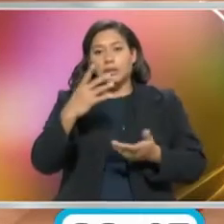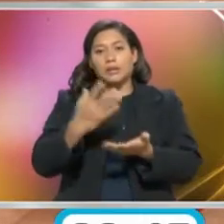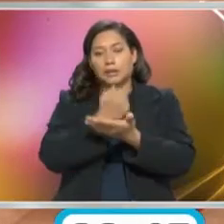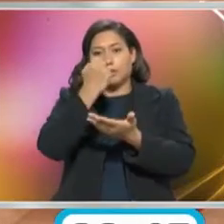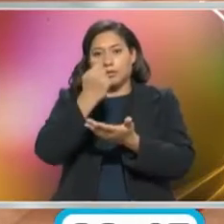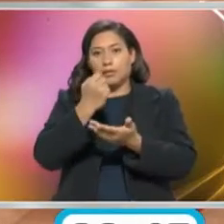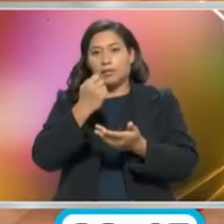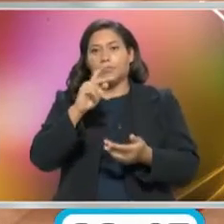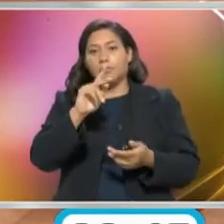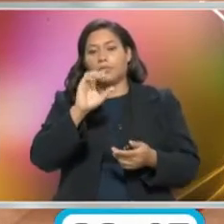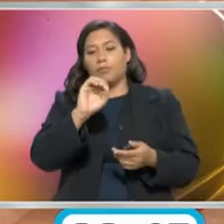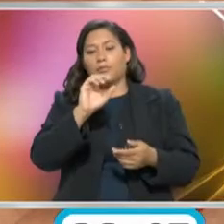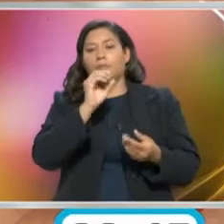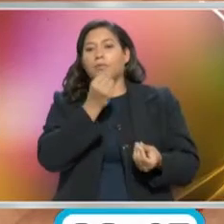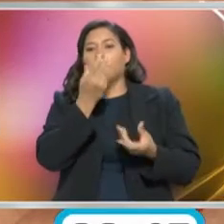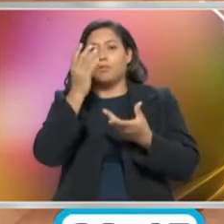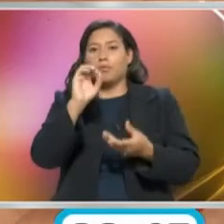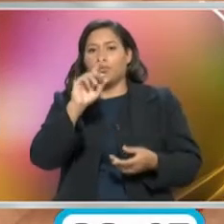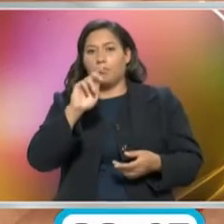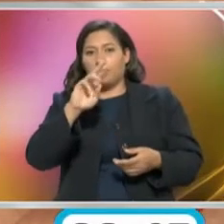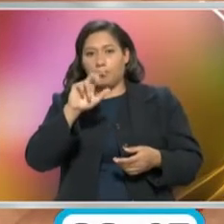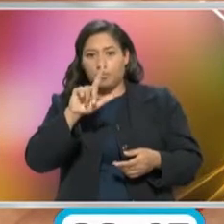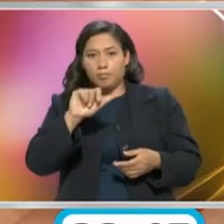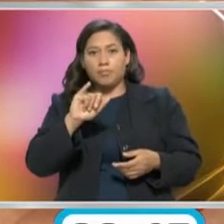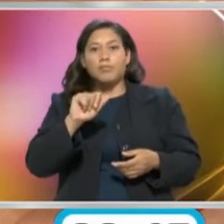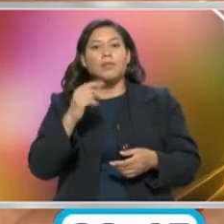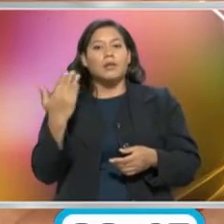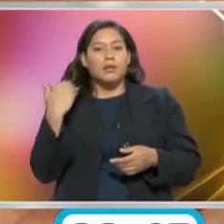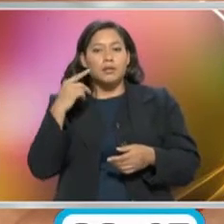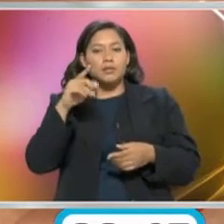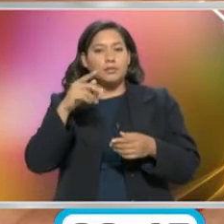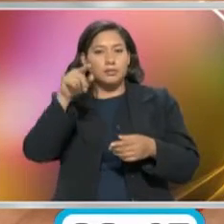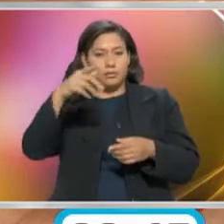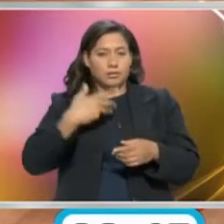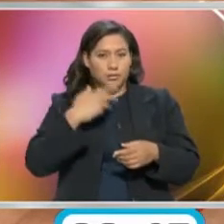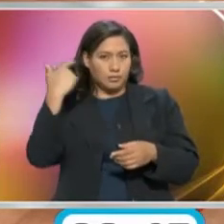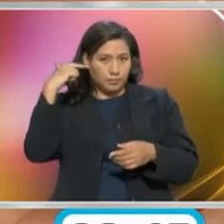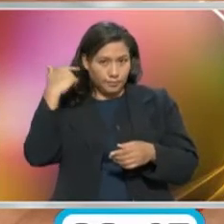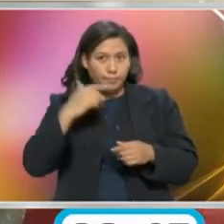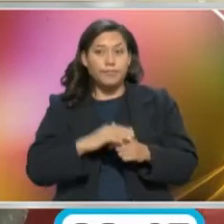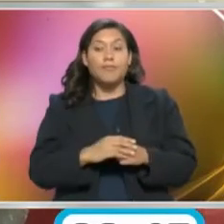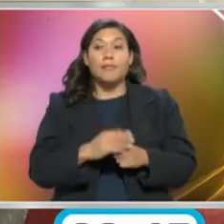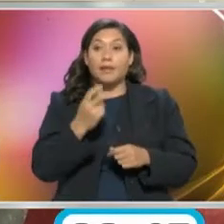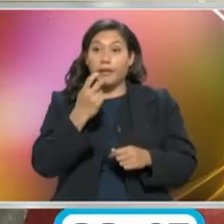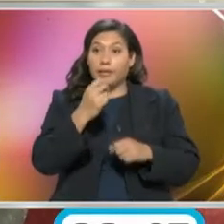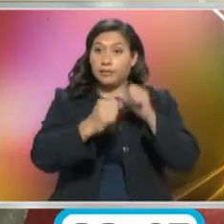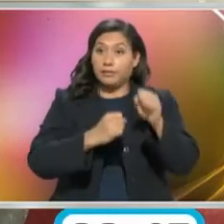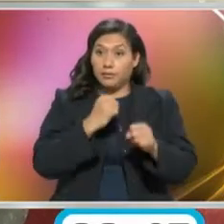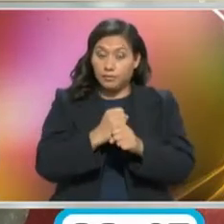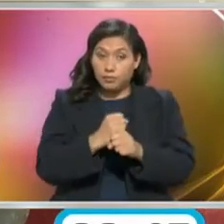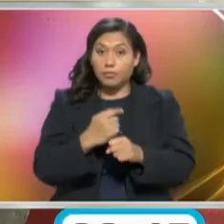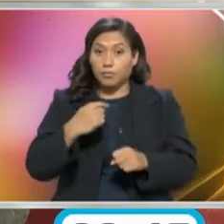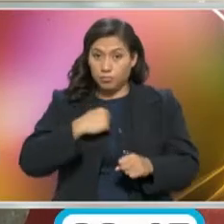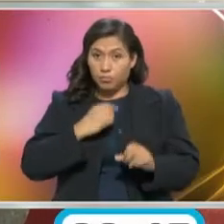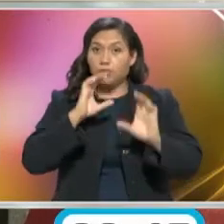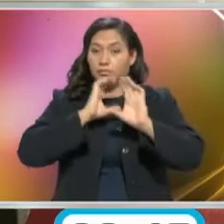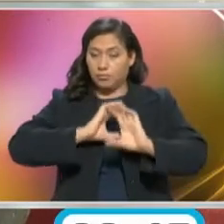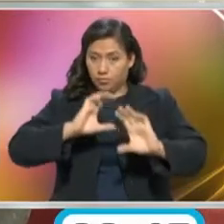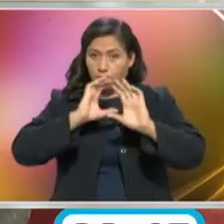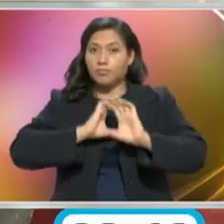ganado el concurso Operalia recientemente, que se presentó aquí en Guadalajara. Excelente. Y este año yo he